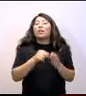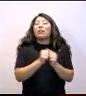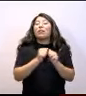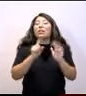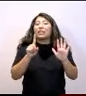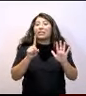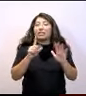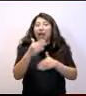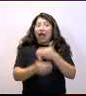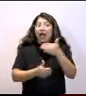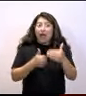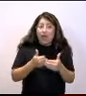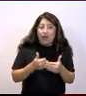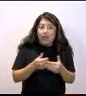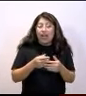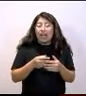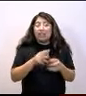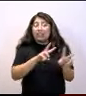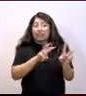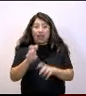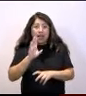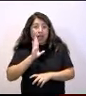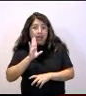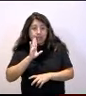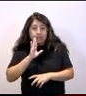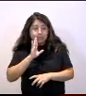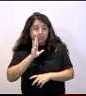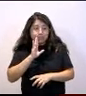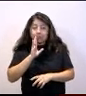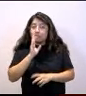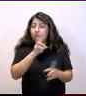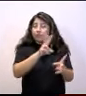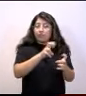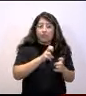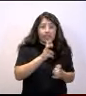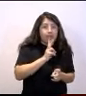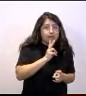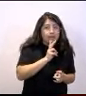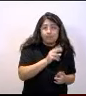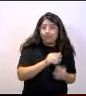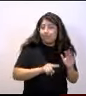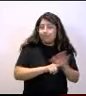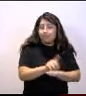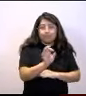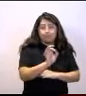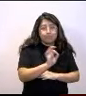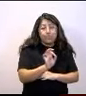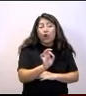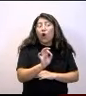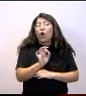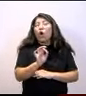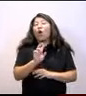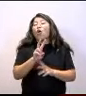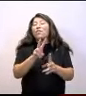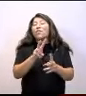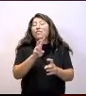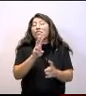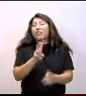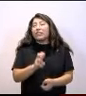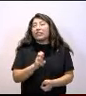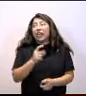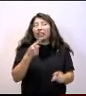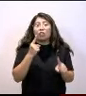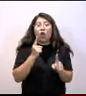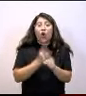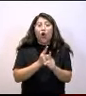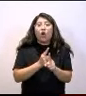avanzar en todas estas cuestiones. No se avanzará en fiscalidad verde, no se avanzará en medidas fiscales contra la especulación,